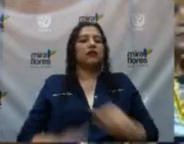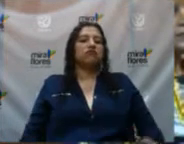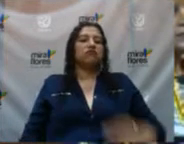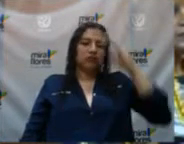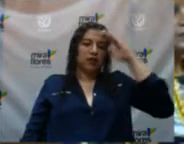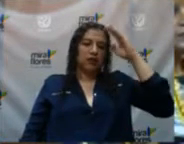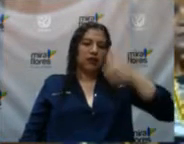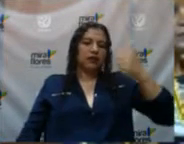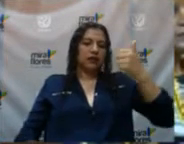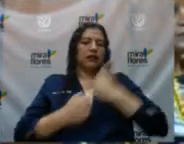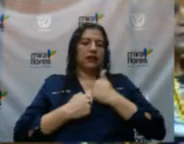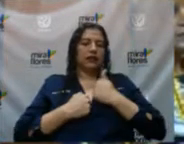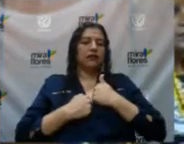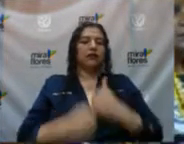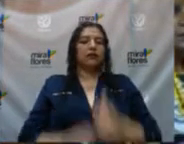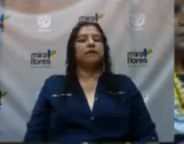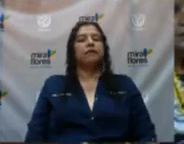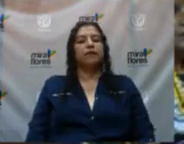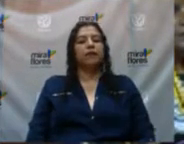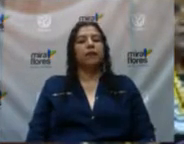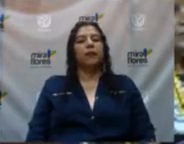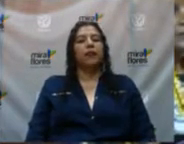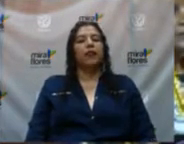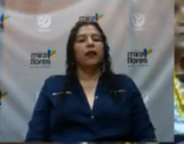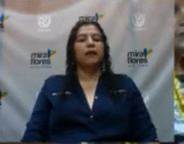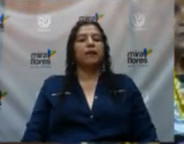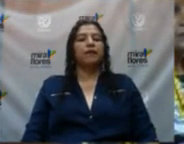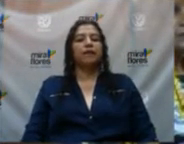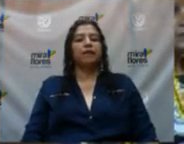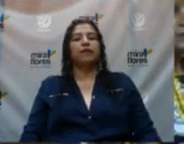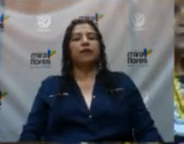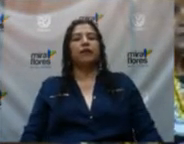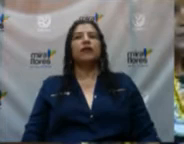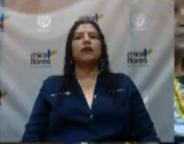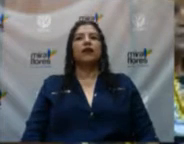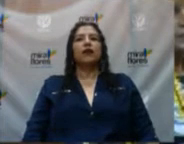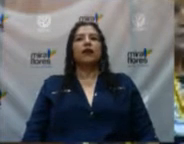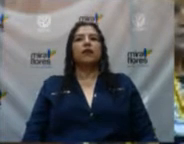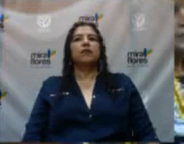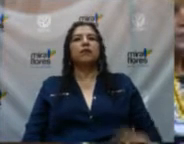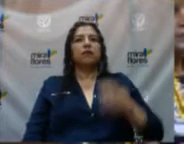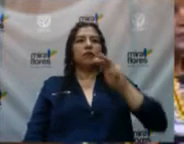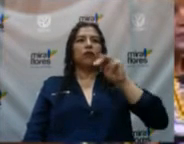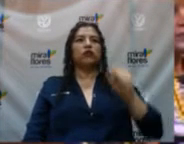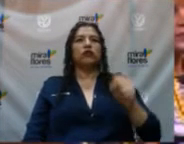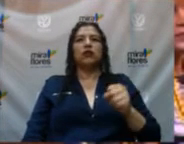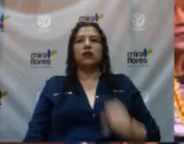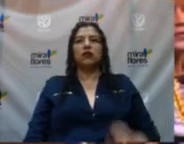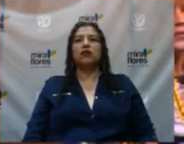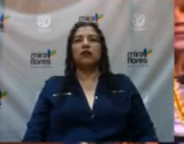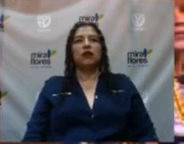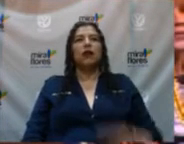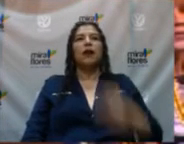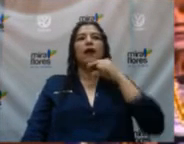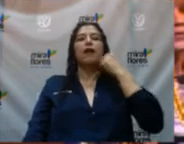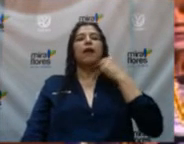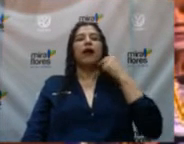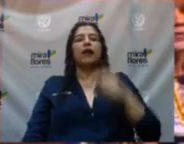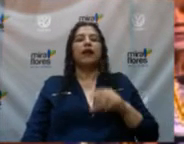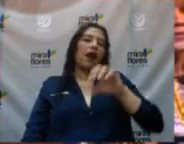del Ejército, monseñor Luis Bambarén, padre Javier Len